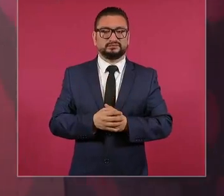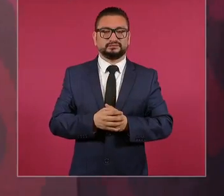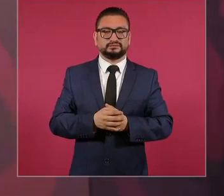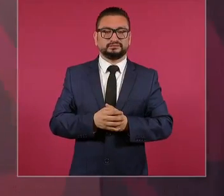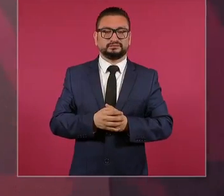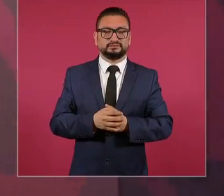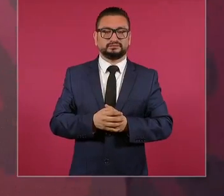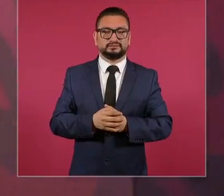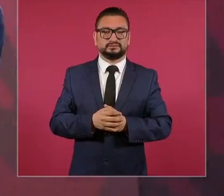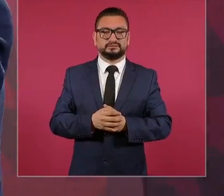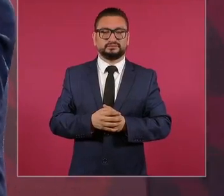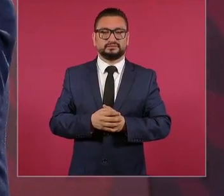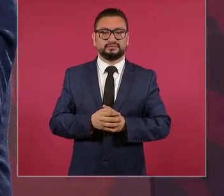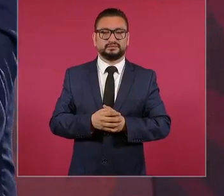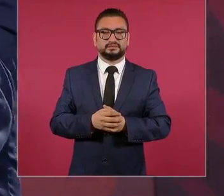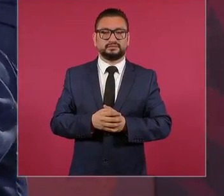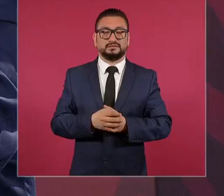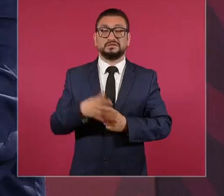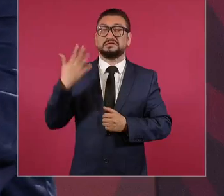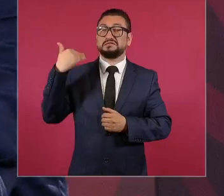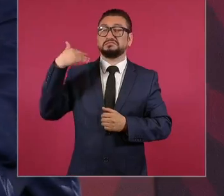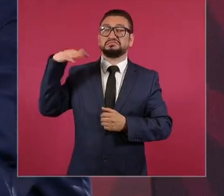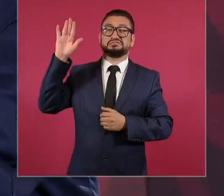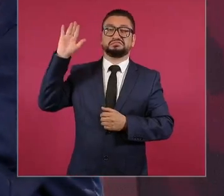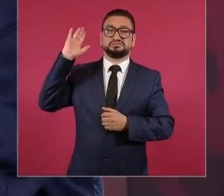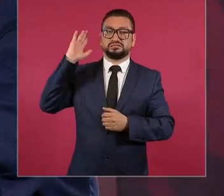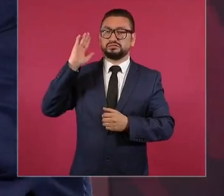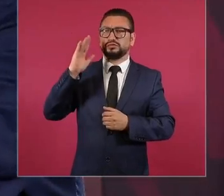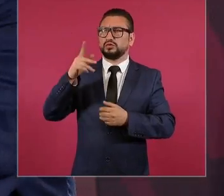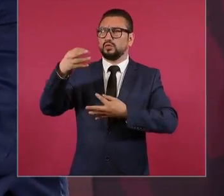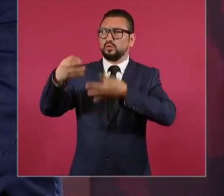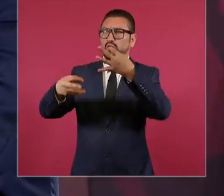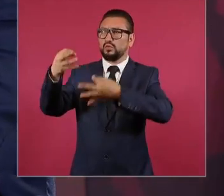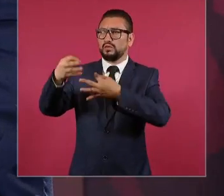¿Desde cuándo no hay un juez en la cárcel?